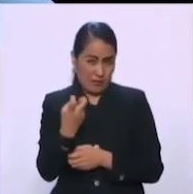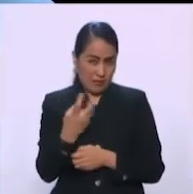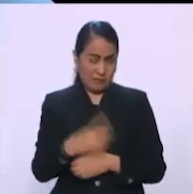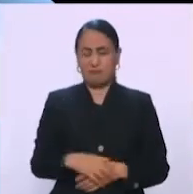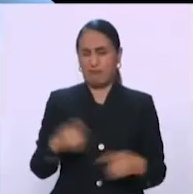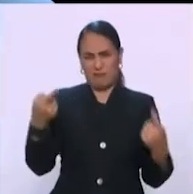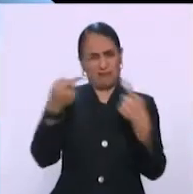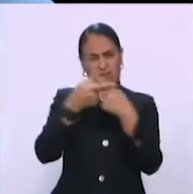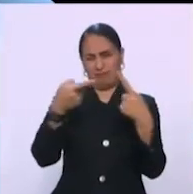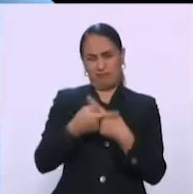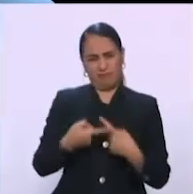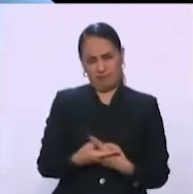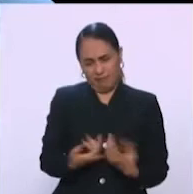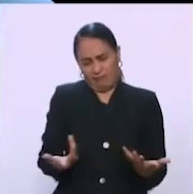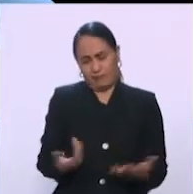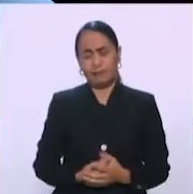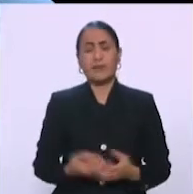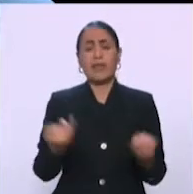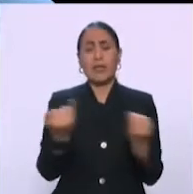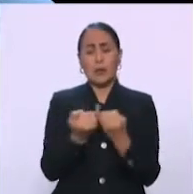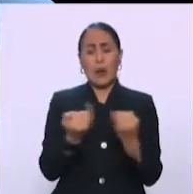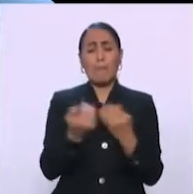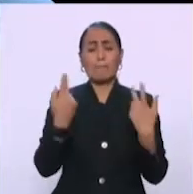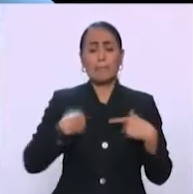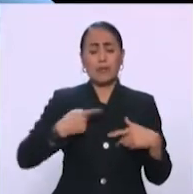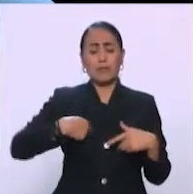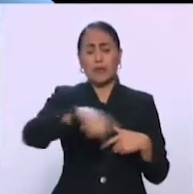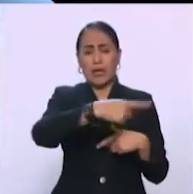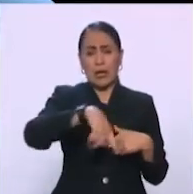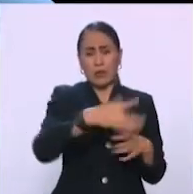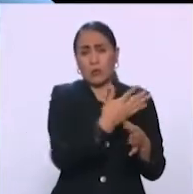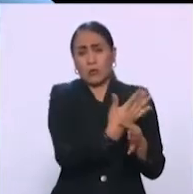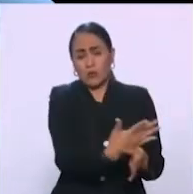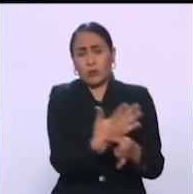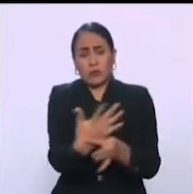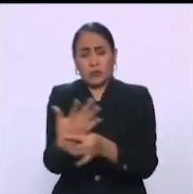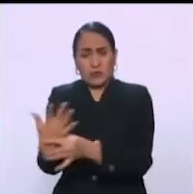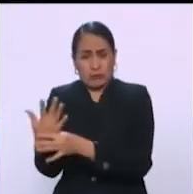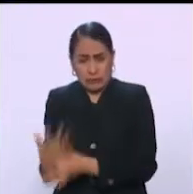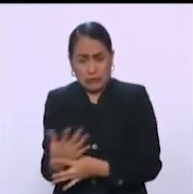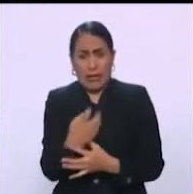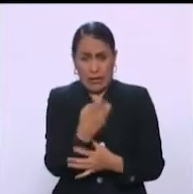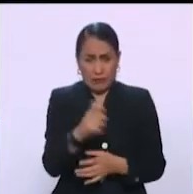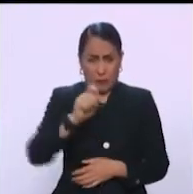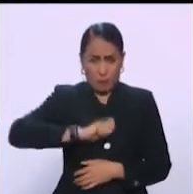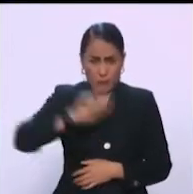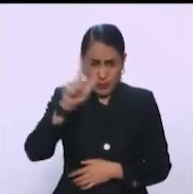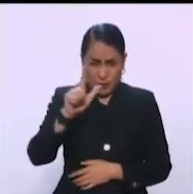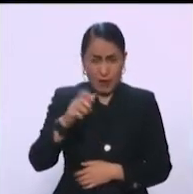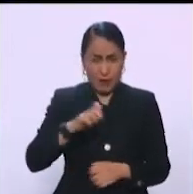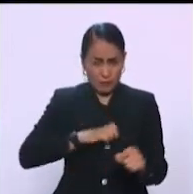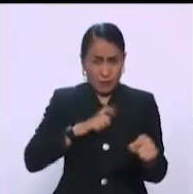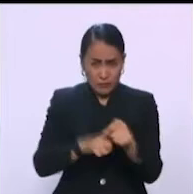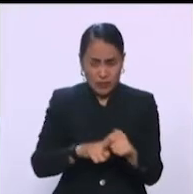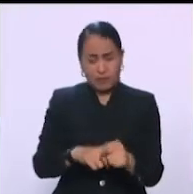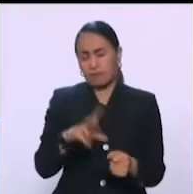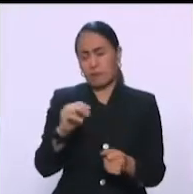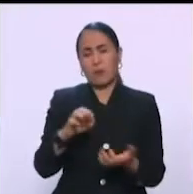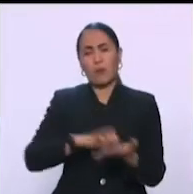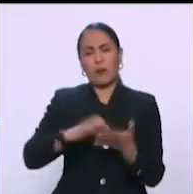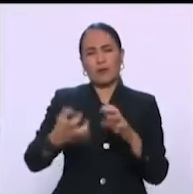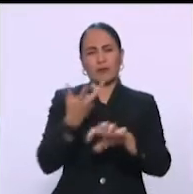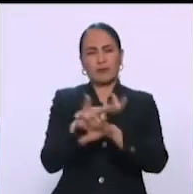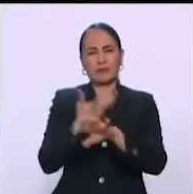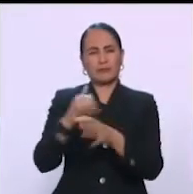tampoco lo tienen la gente a la que están citando, la gente que son las fuentes. En el último de New York Times se está citando a